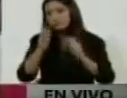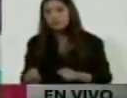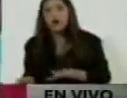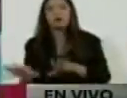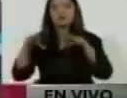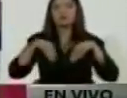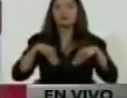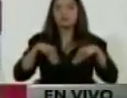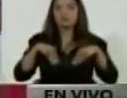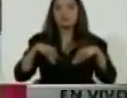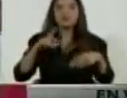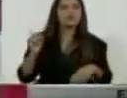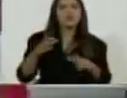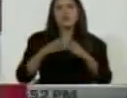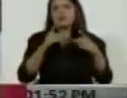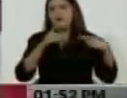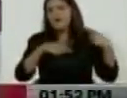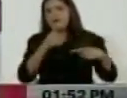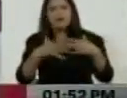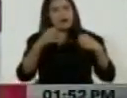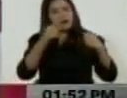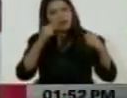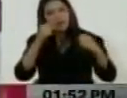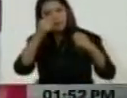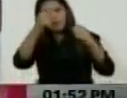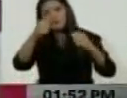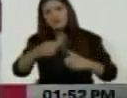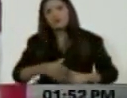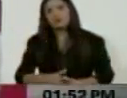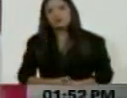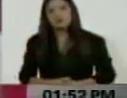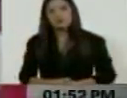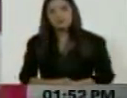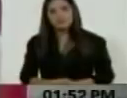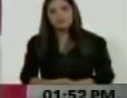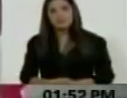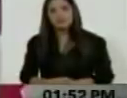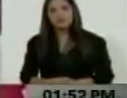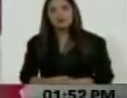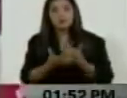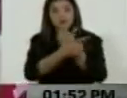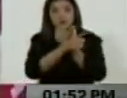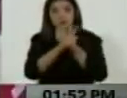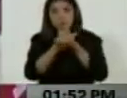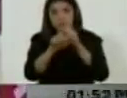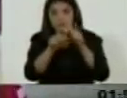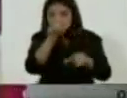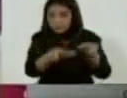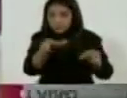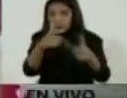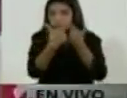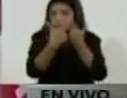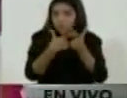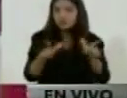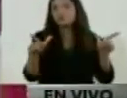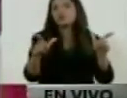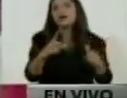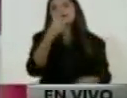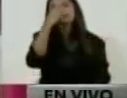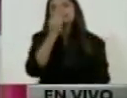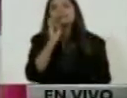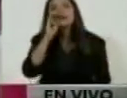asumieron como herederos de las glorias de los libertadores y de Ezequiel Zamora,